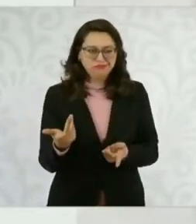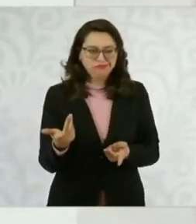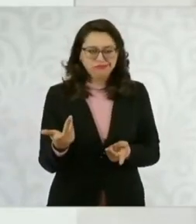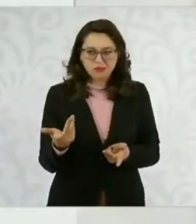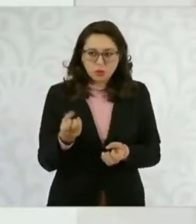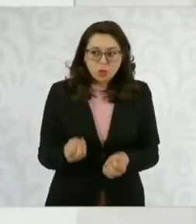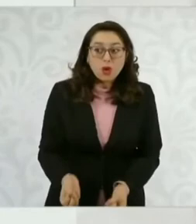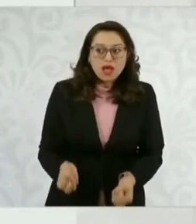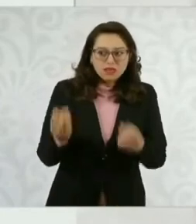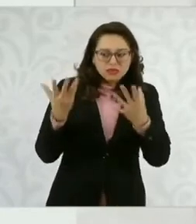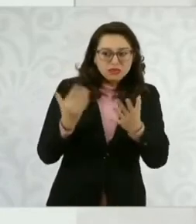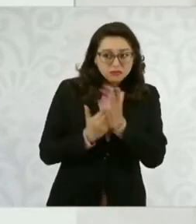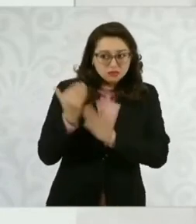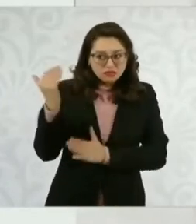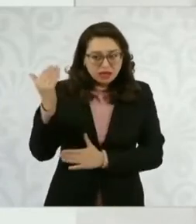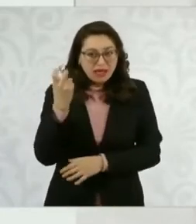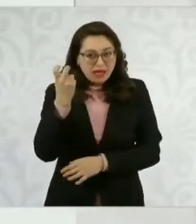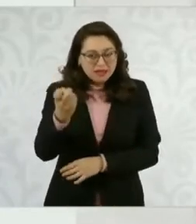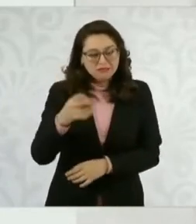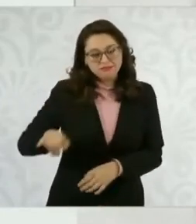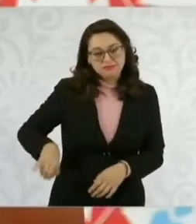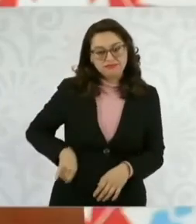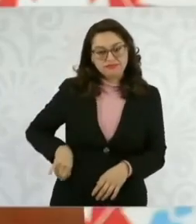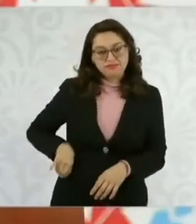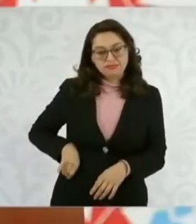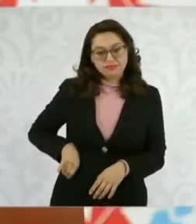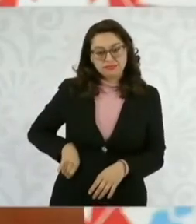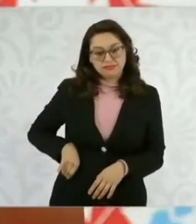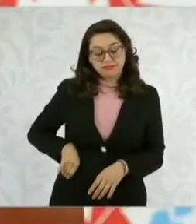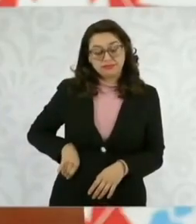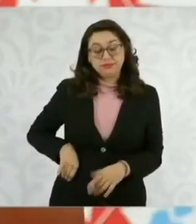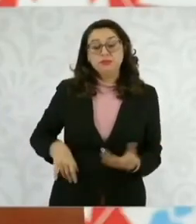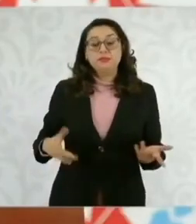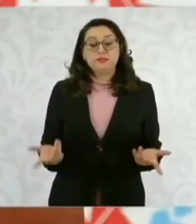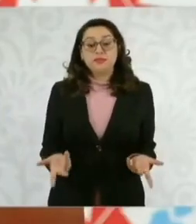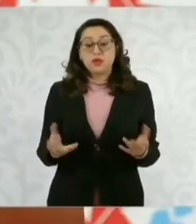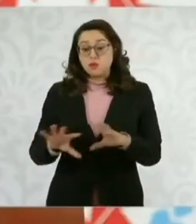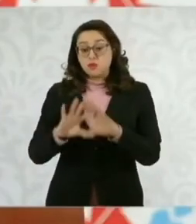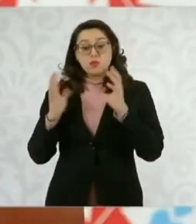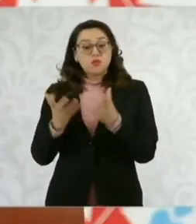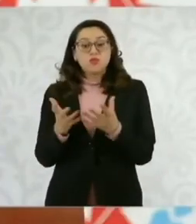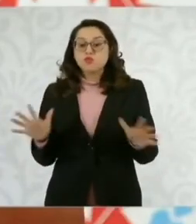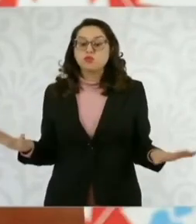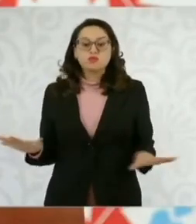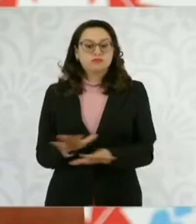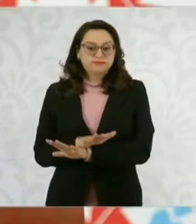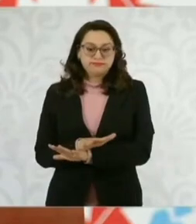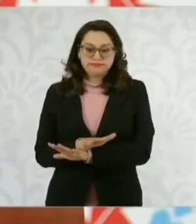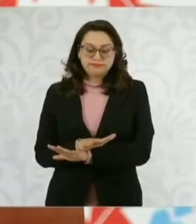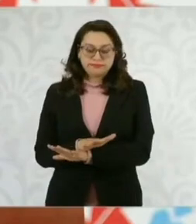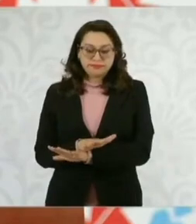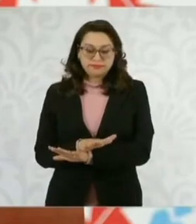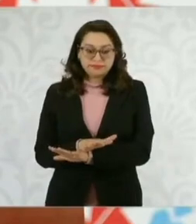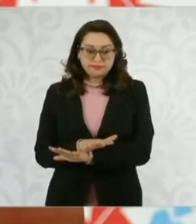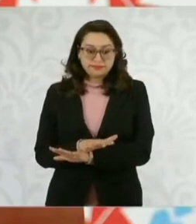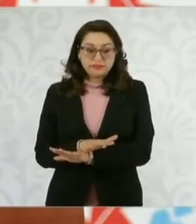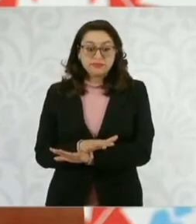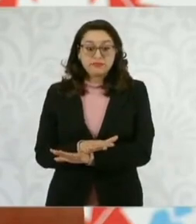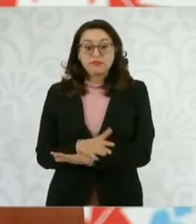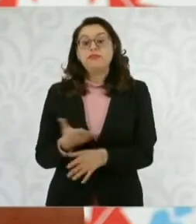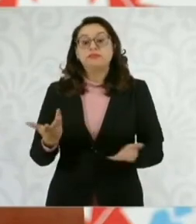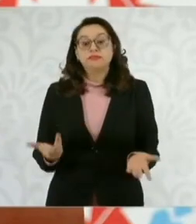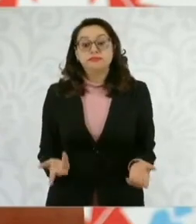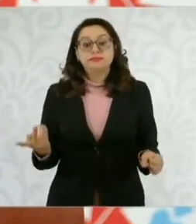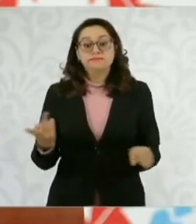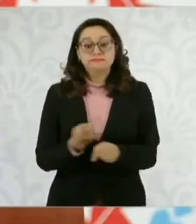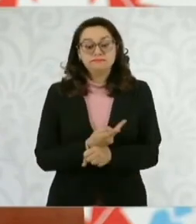por la inversión. Ahora, el mundo ha cambiado en el sentido de que durante todo el periodo neoliberal